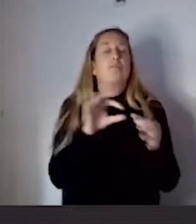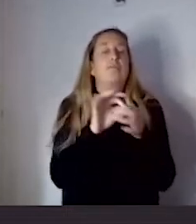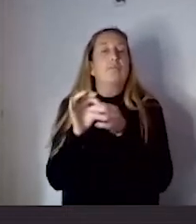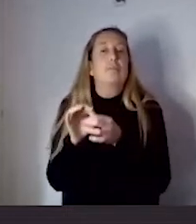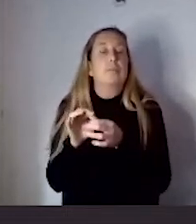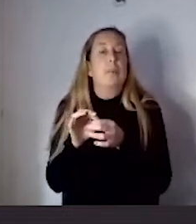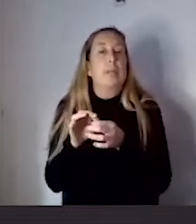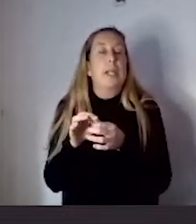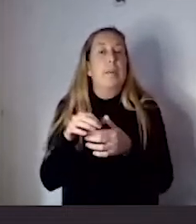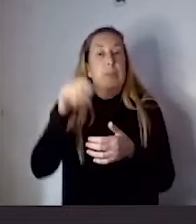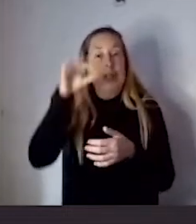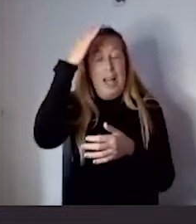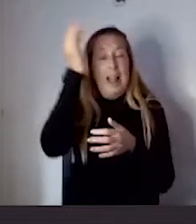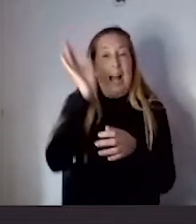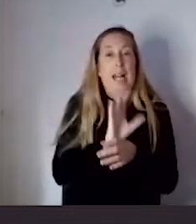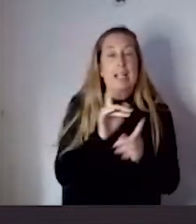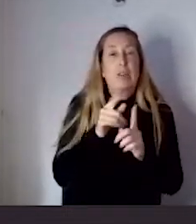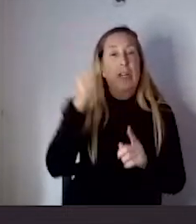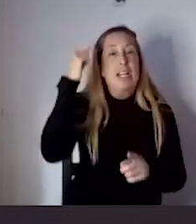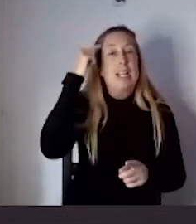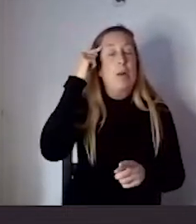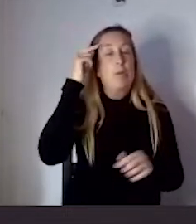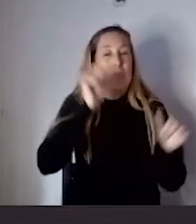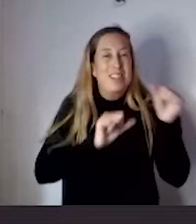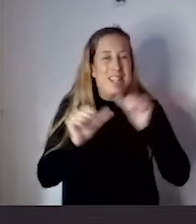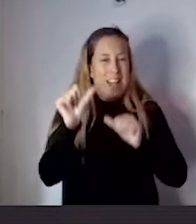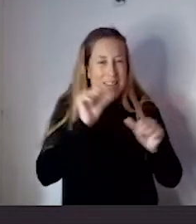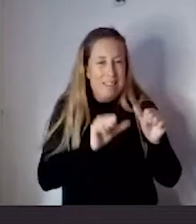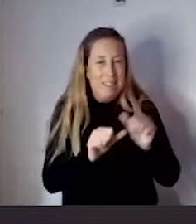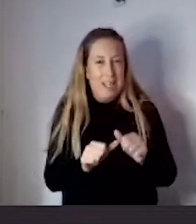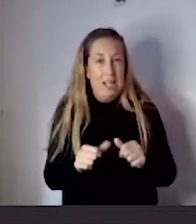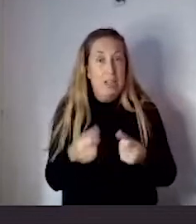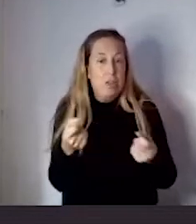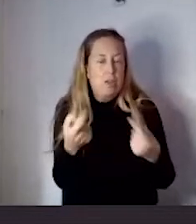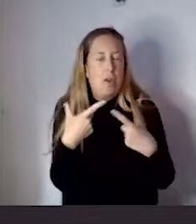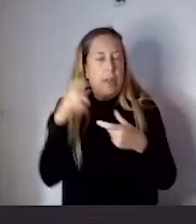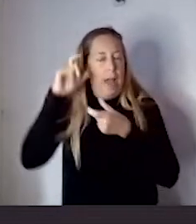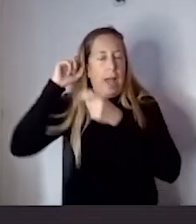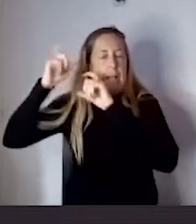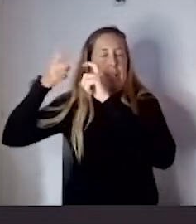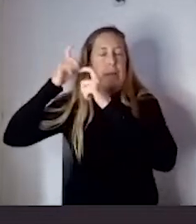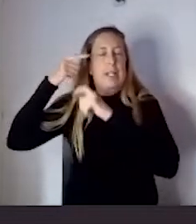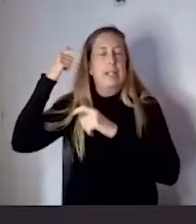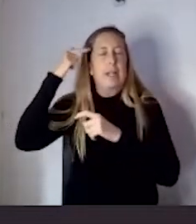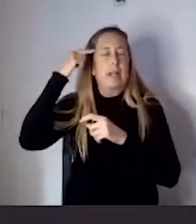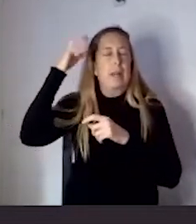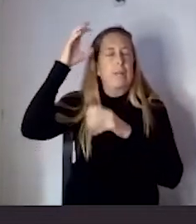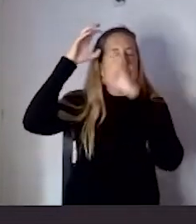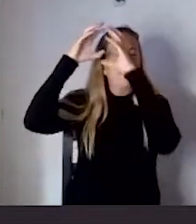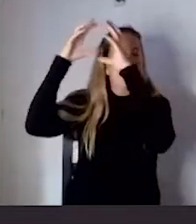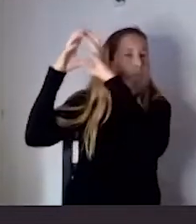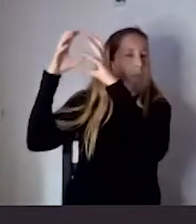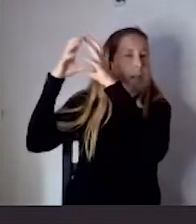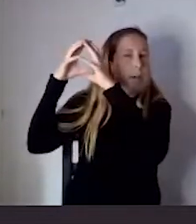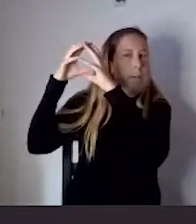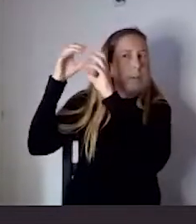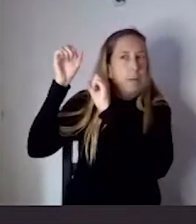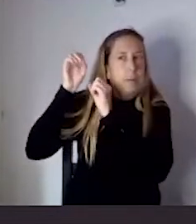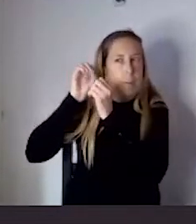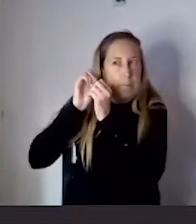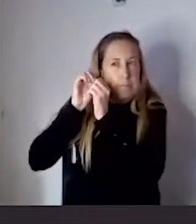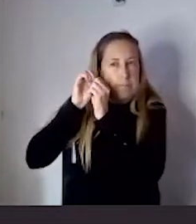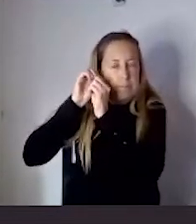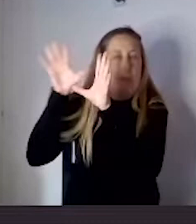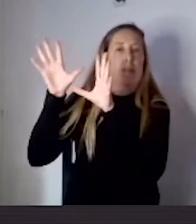para crear experiencias que de verdad activan el cerebro y crean diferentes experiencias sensoriales las cuales conectan como